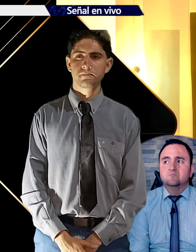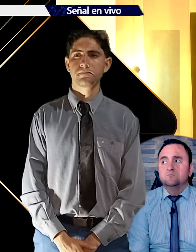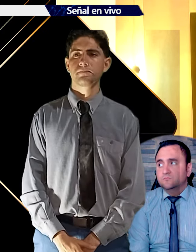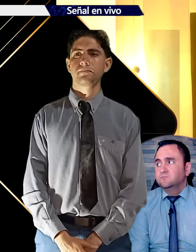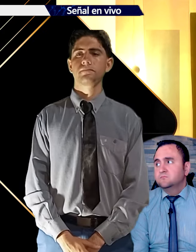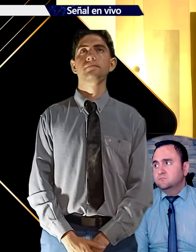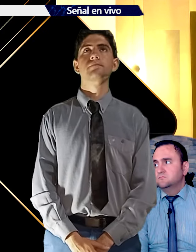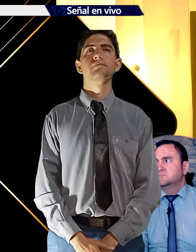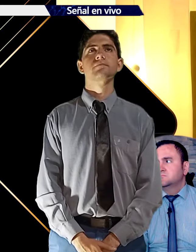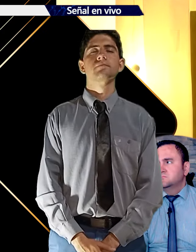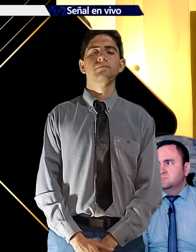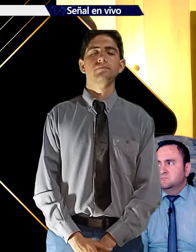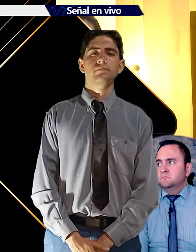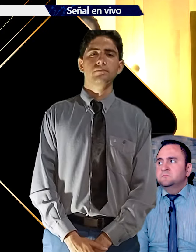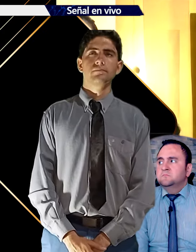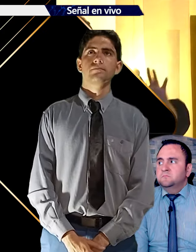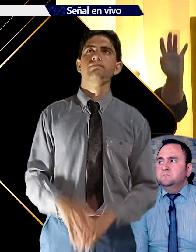Todopoderoso.